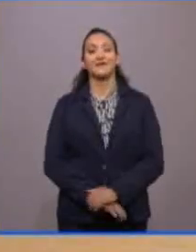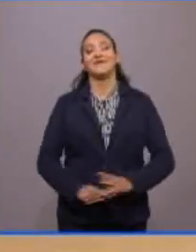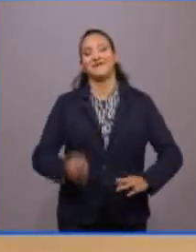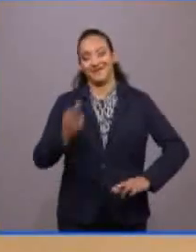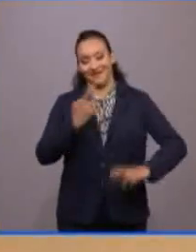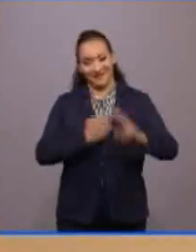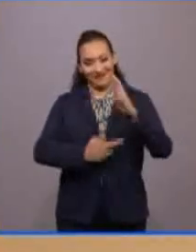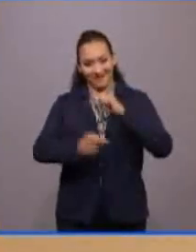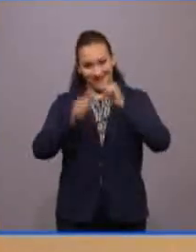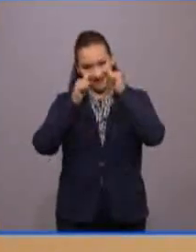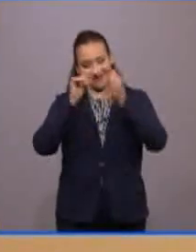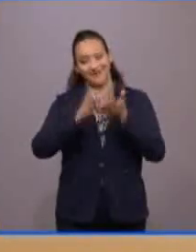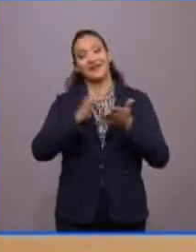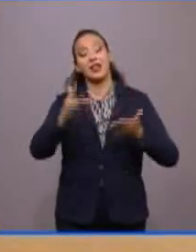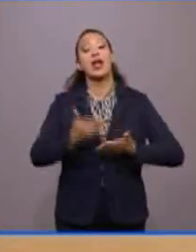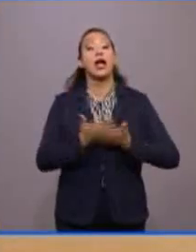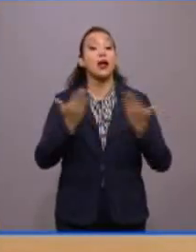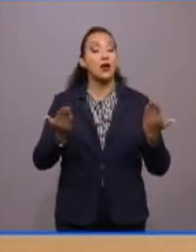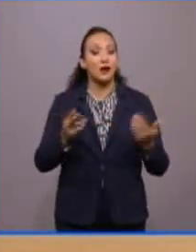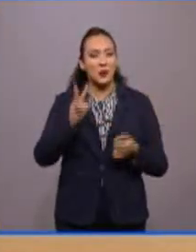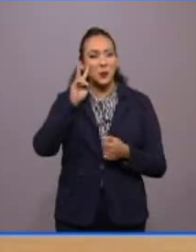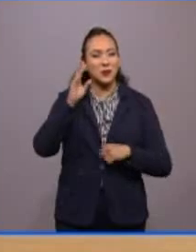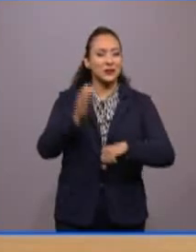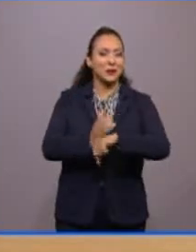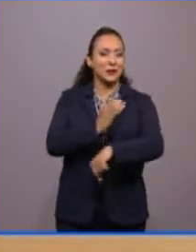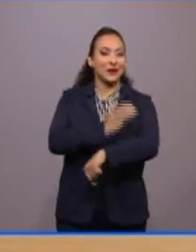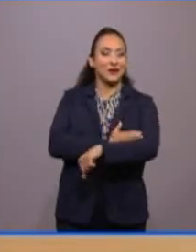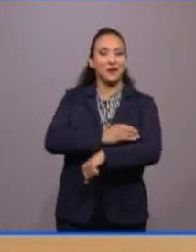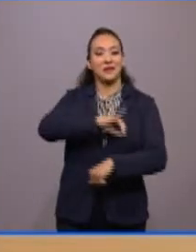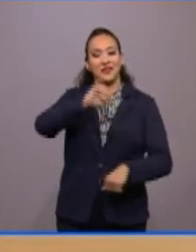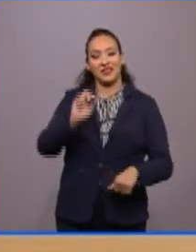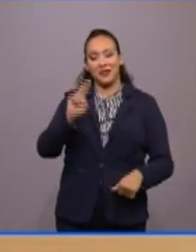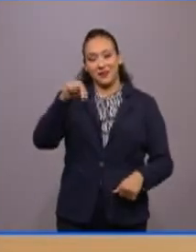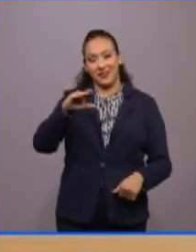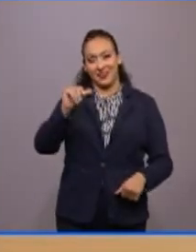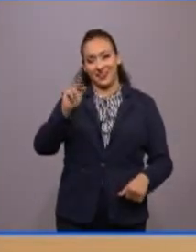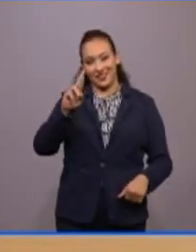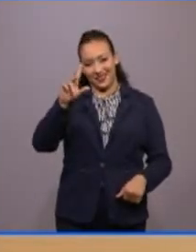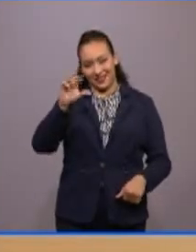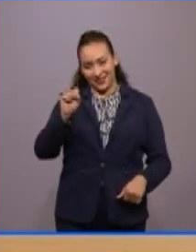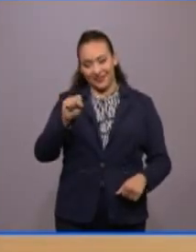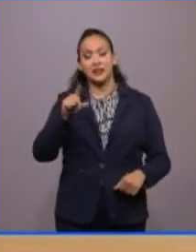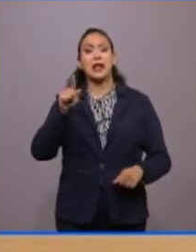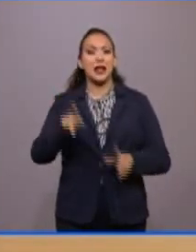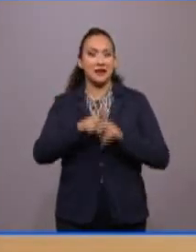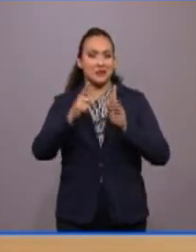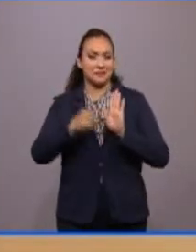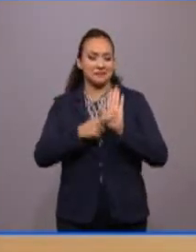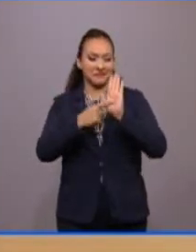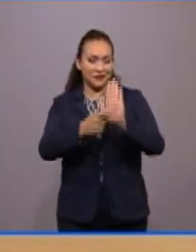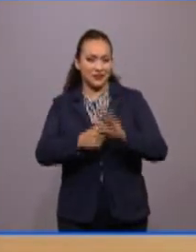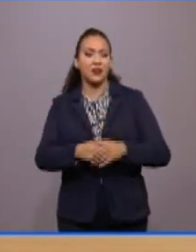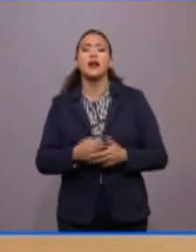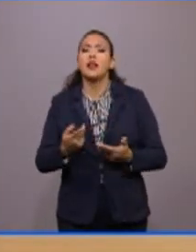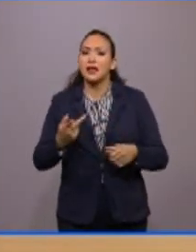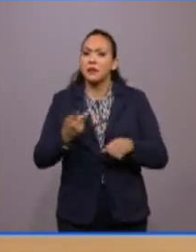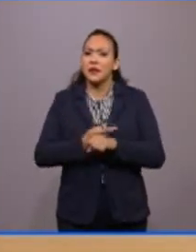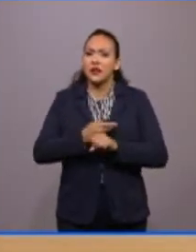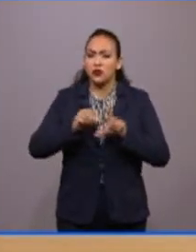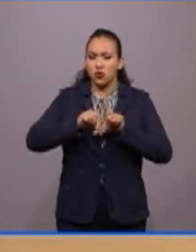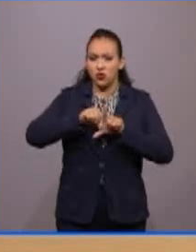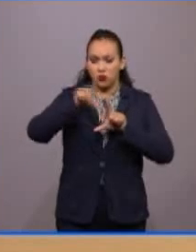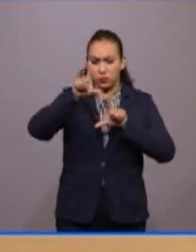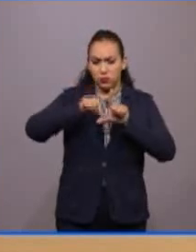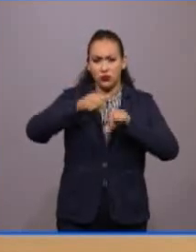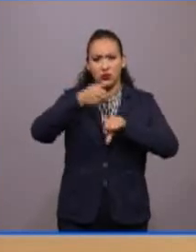Ya estamos de regreso y ahora es momento de enlazarnos con nuestro compañero Juan Carlos González, quien dio seguimiento a la presentación del Índice de Paz